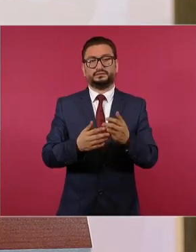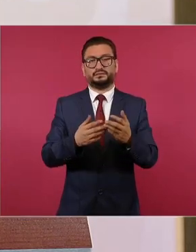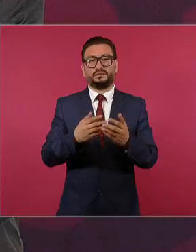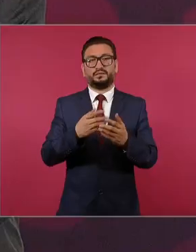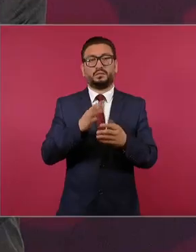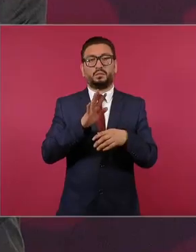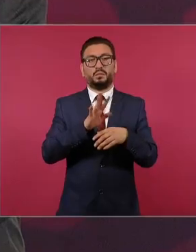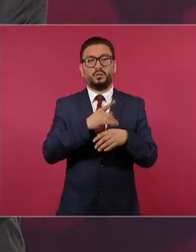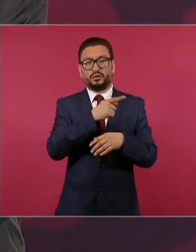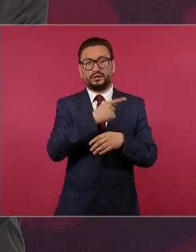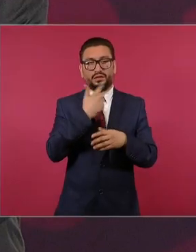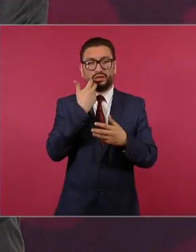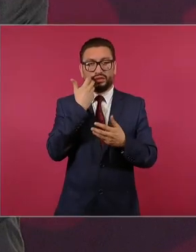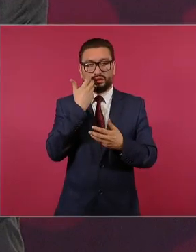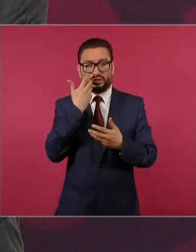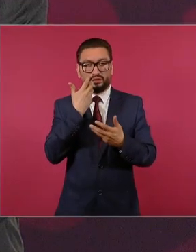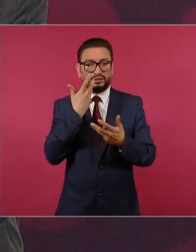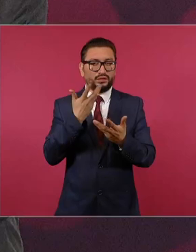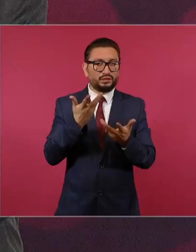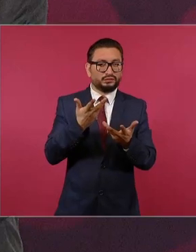Tendenciosa.